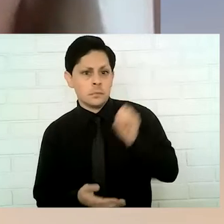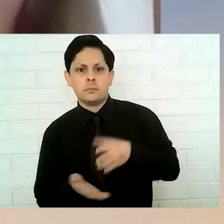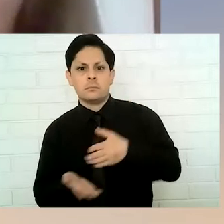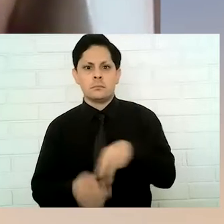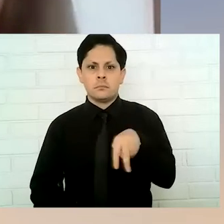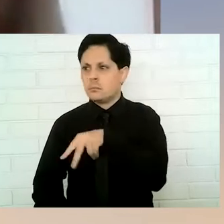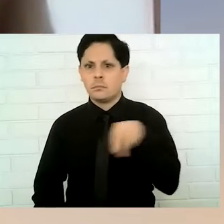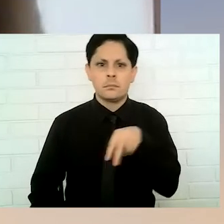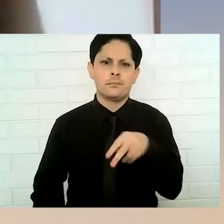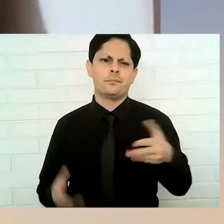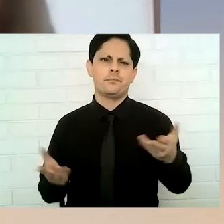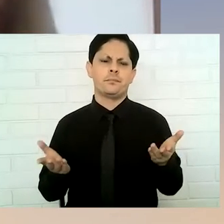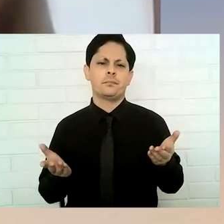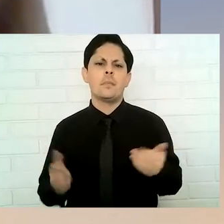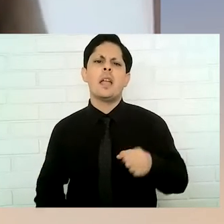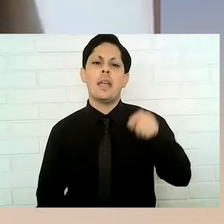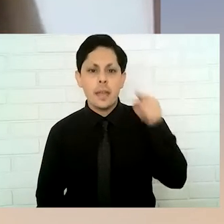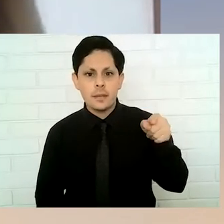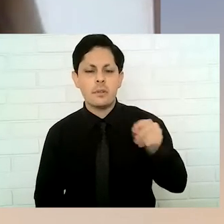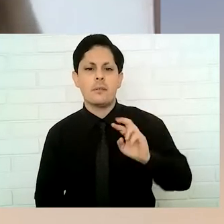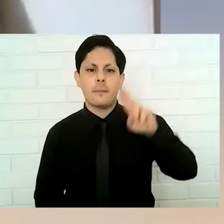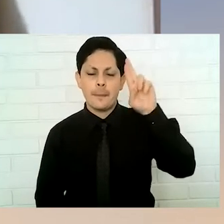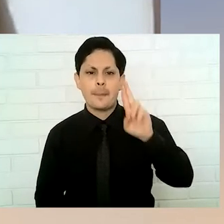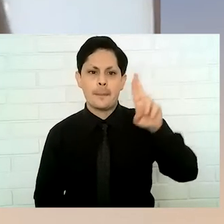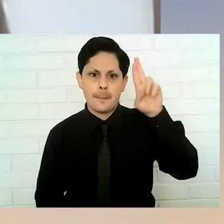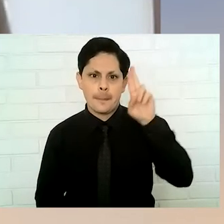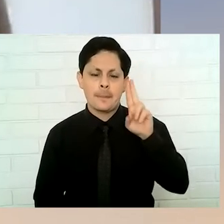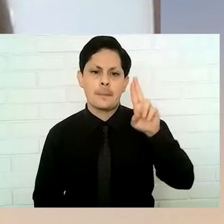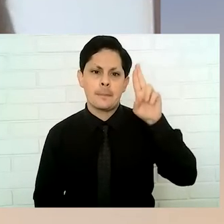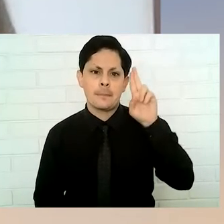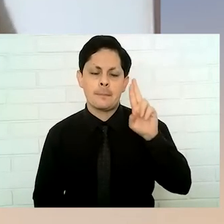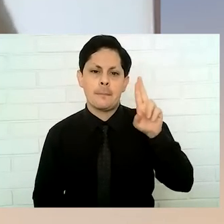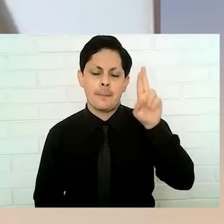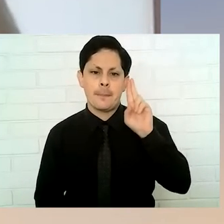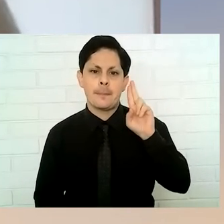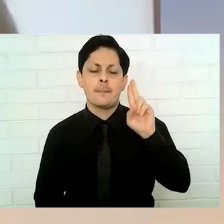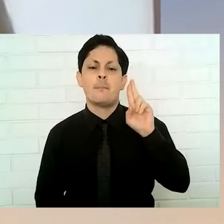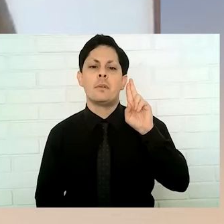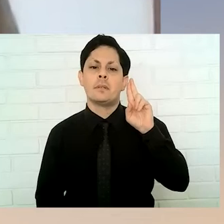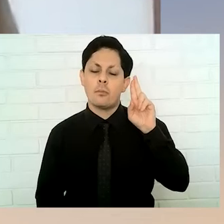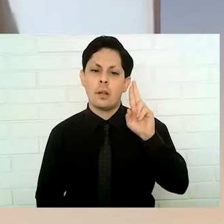esa es una primera reflexión que yo creo que se debe hacer en educación especial,